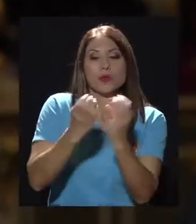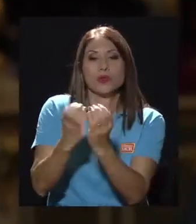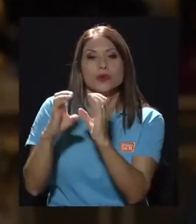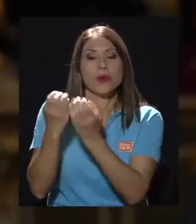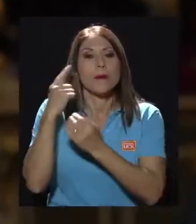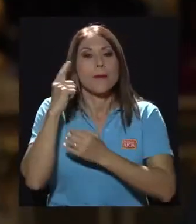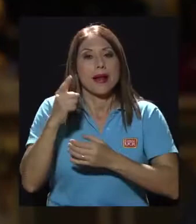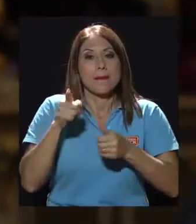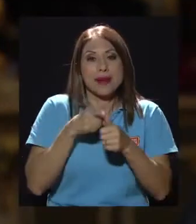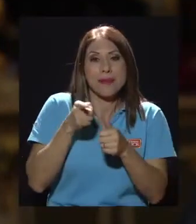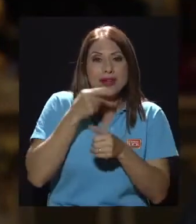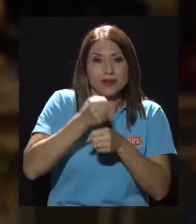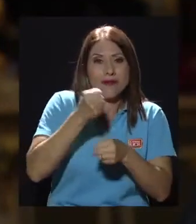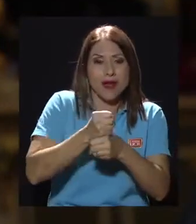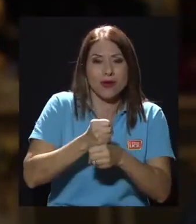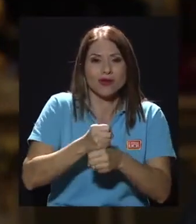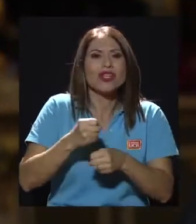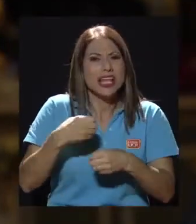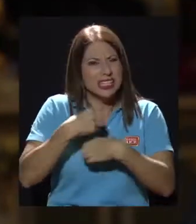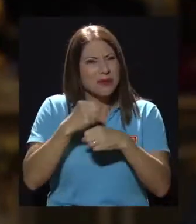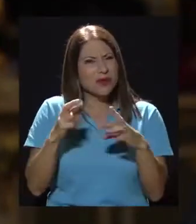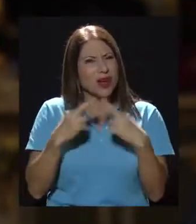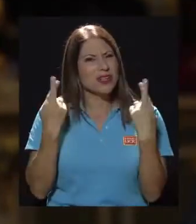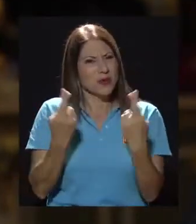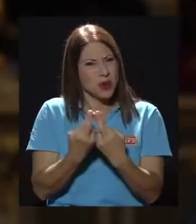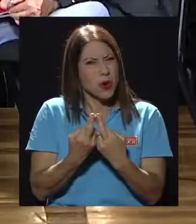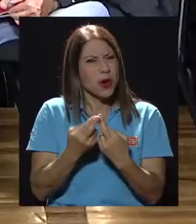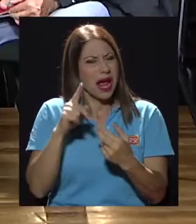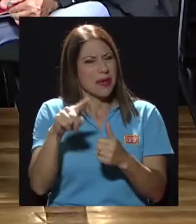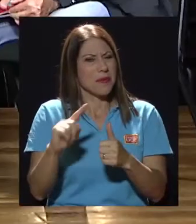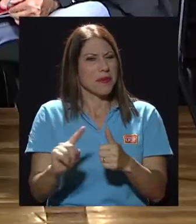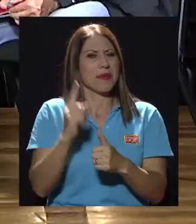se comisionaron, no me acuerdo ahorita, pero